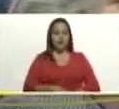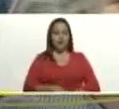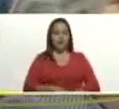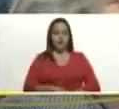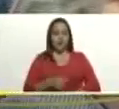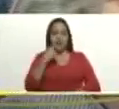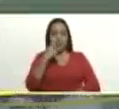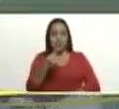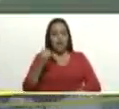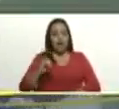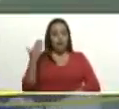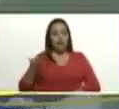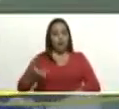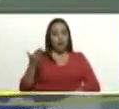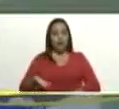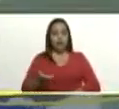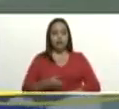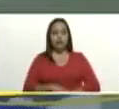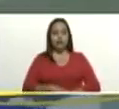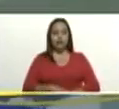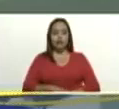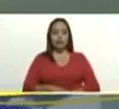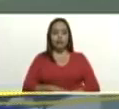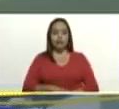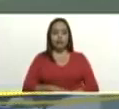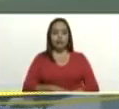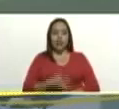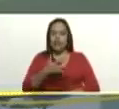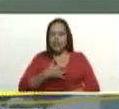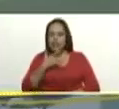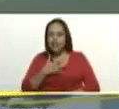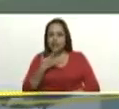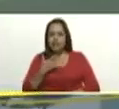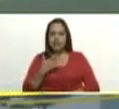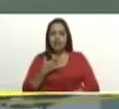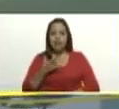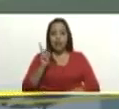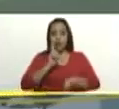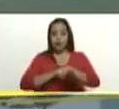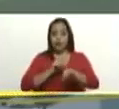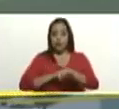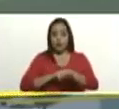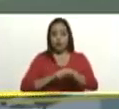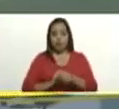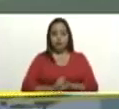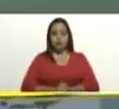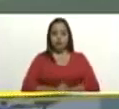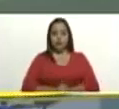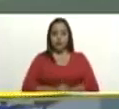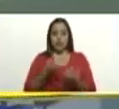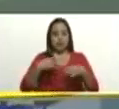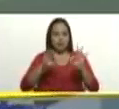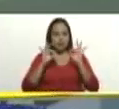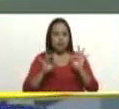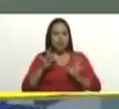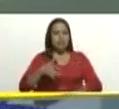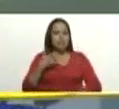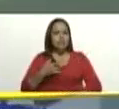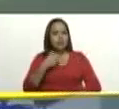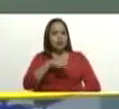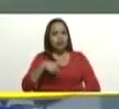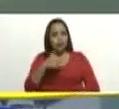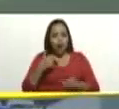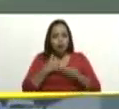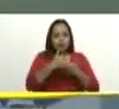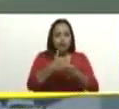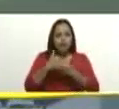decía que es tan importante sentirse parte de una época y sentir que uno aporta